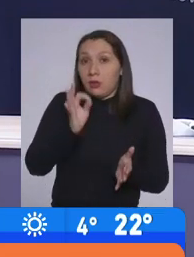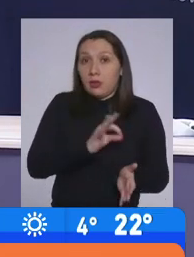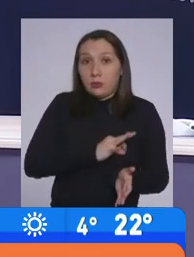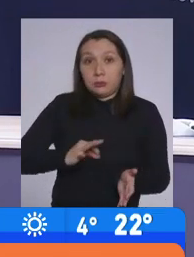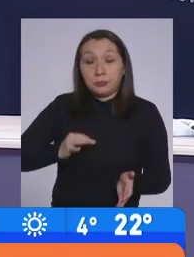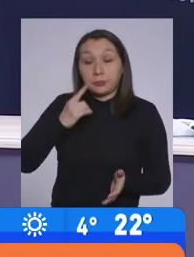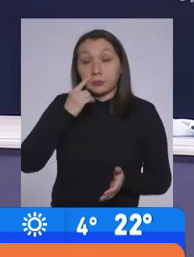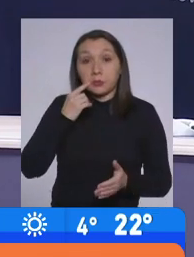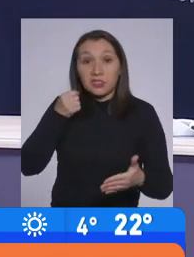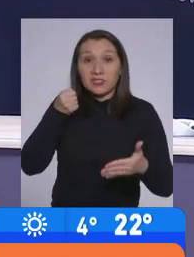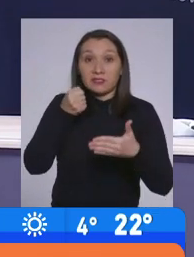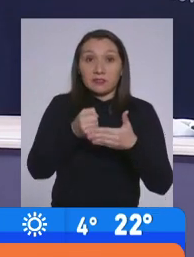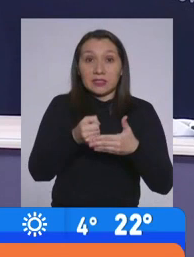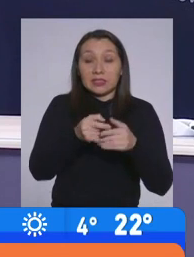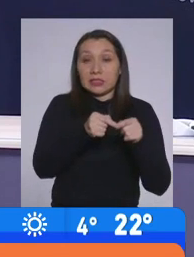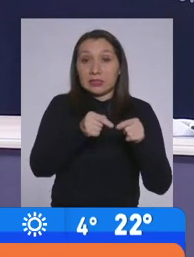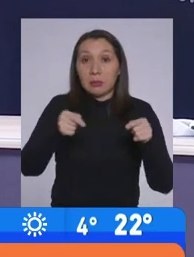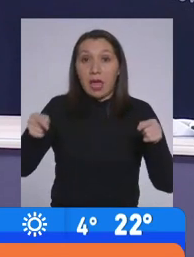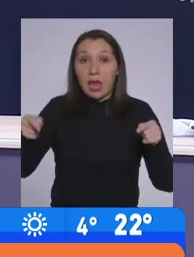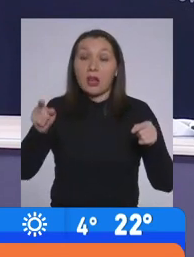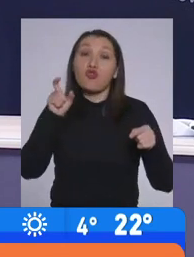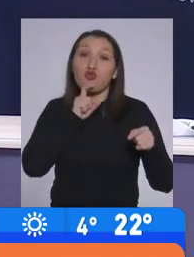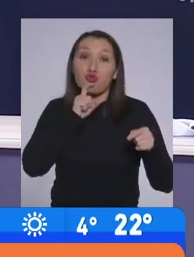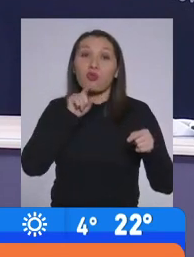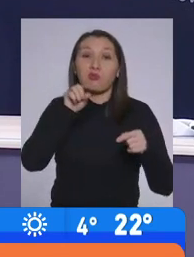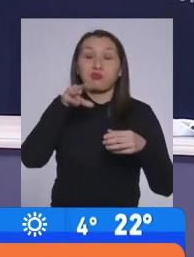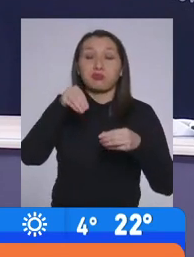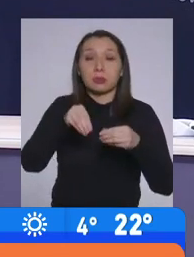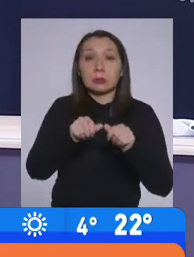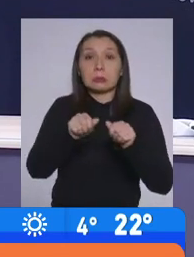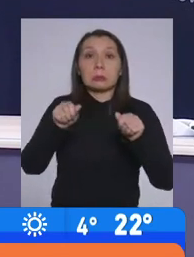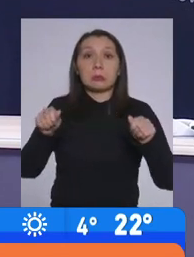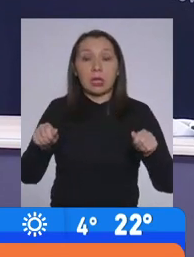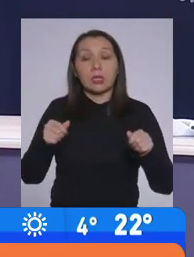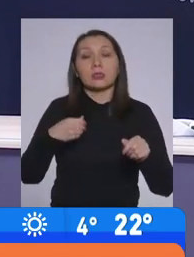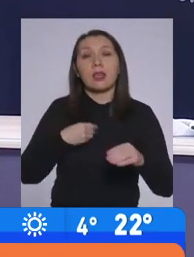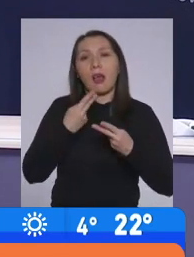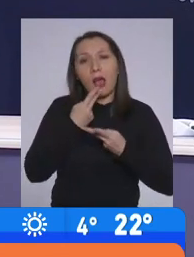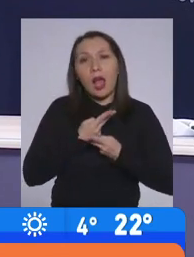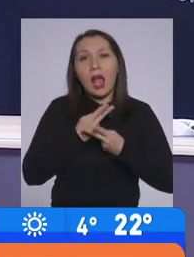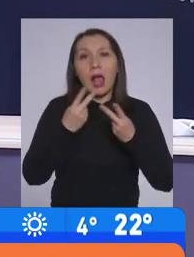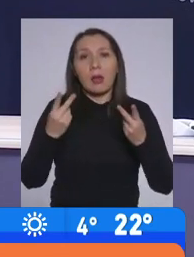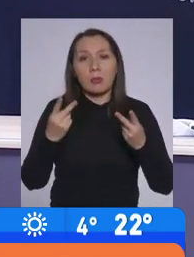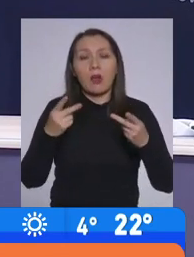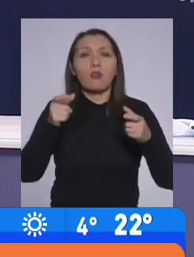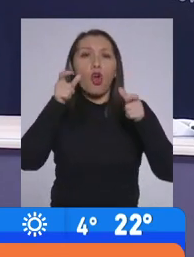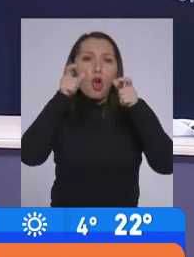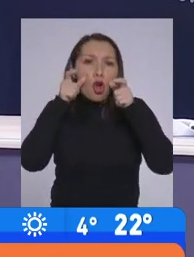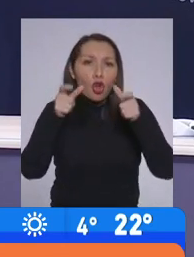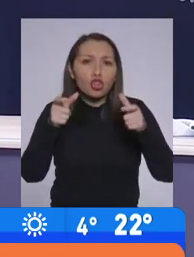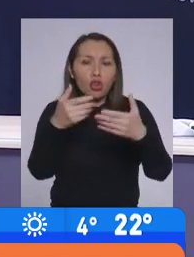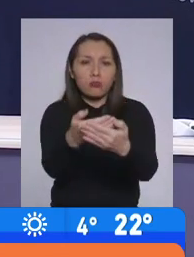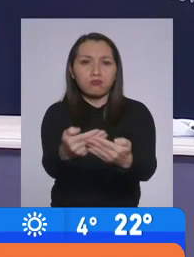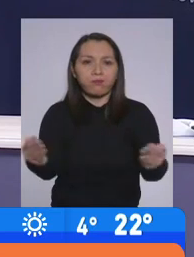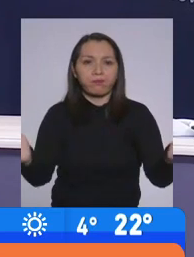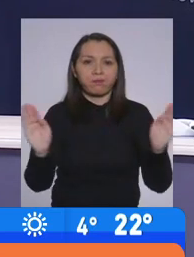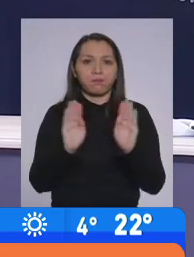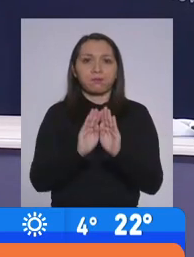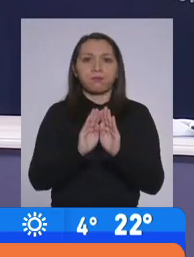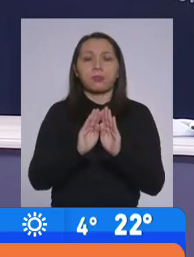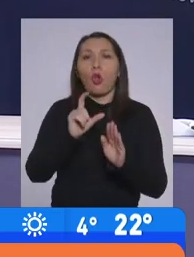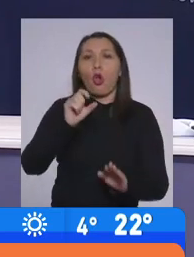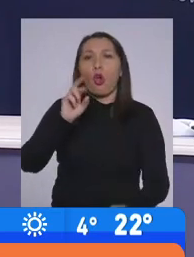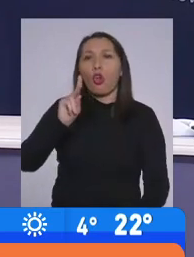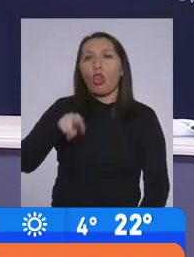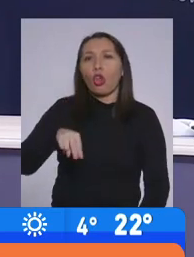ministro nos viene un fin de semana con un feriado por lo que queremos anunciar un cordón sanitario como lo he hecho